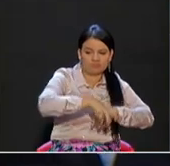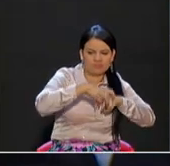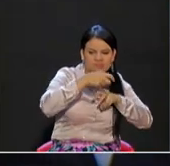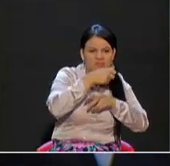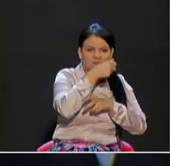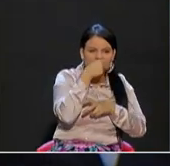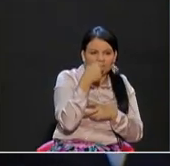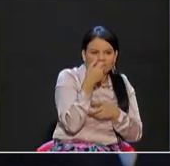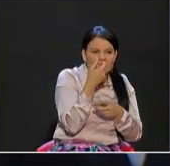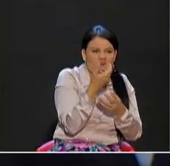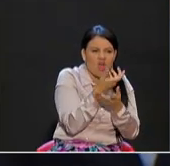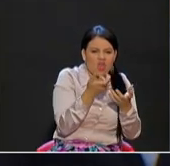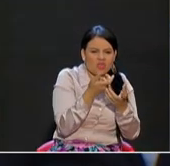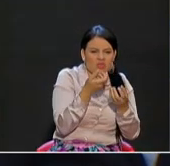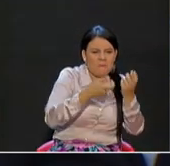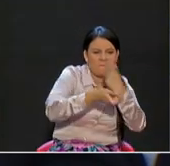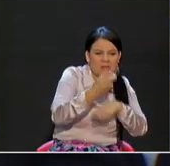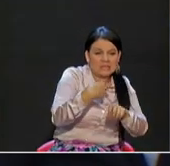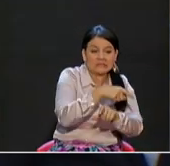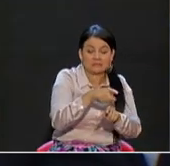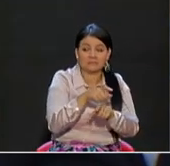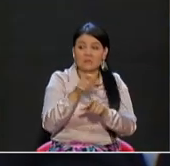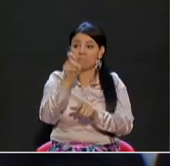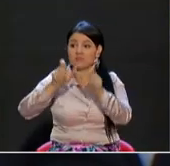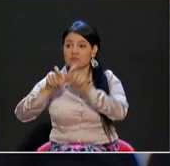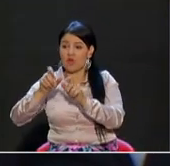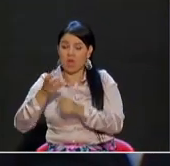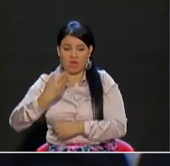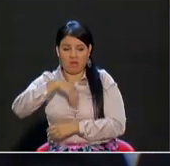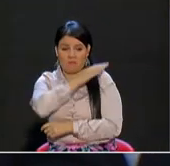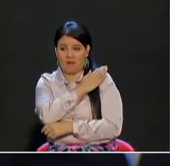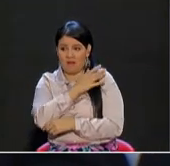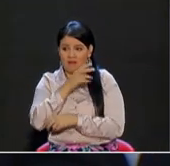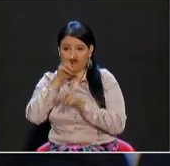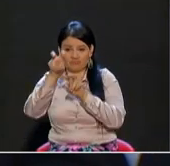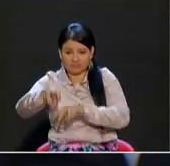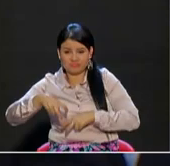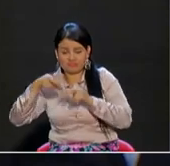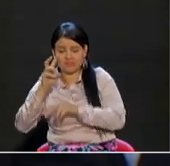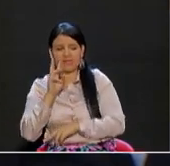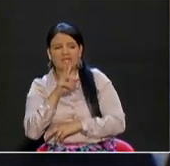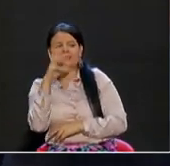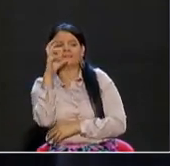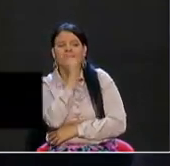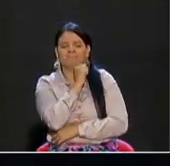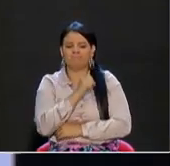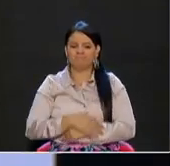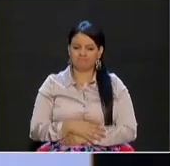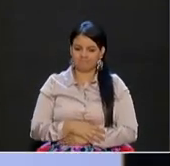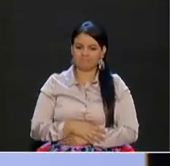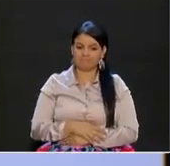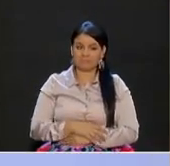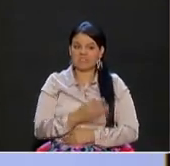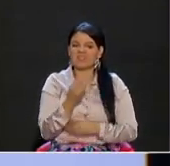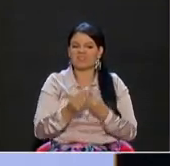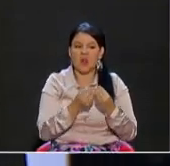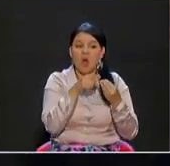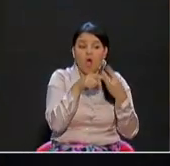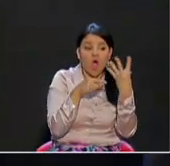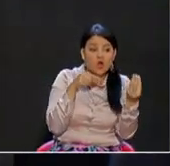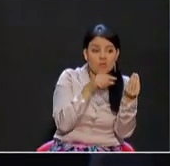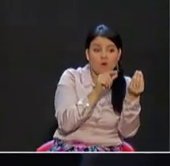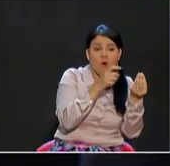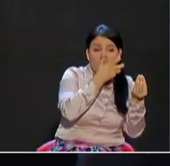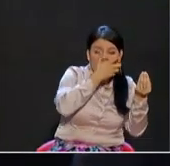y eso lo ve el ciudadano la franquicia se convirtió de pasar del plaza lente de las farc al brazalete